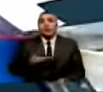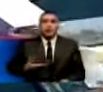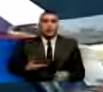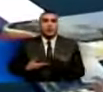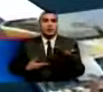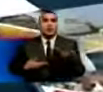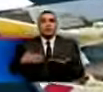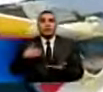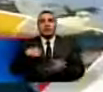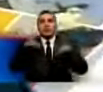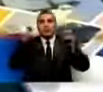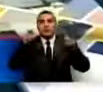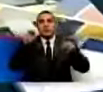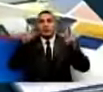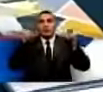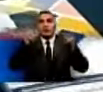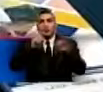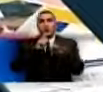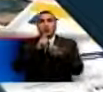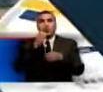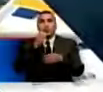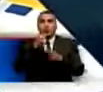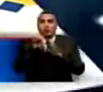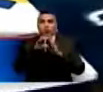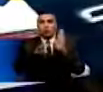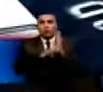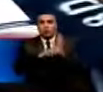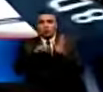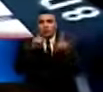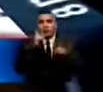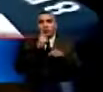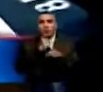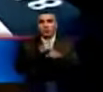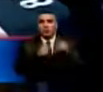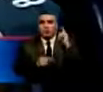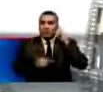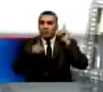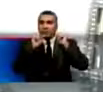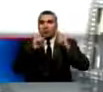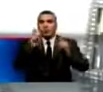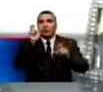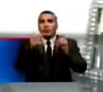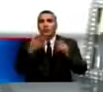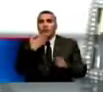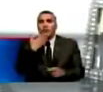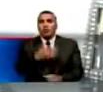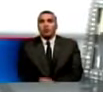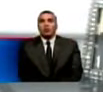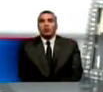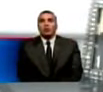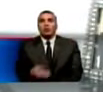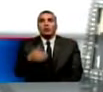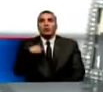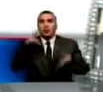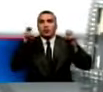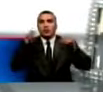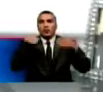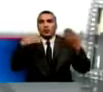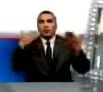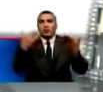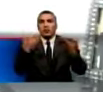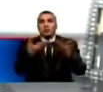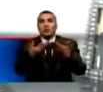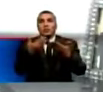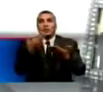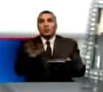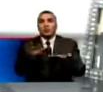República no tienen que ver con enmiendas constitucionales, por lo que se preguntaría directamente al pueblo. Las que tienen que ver con las enmiendas que fueron